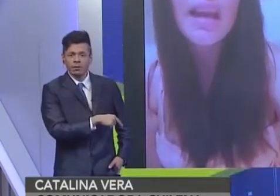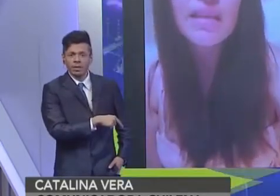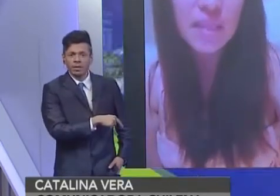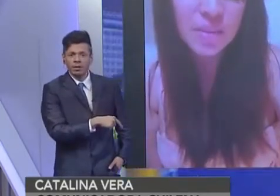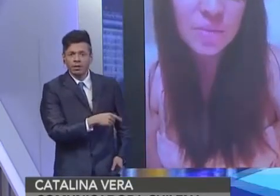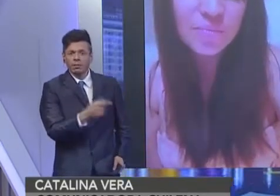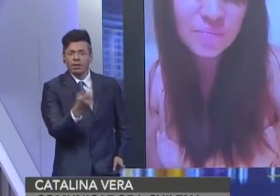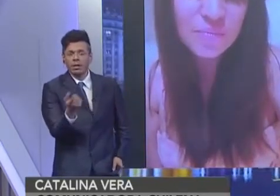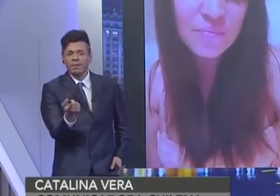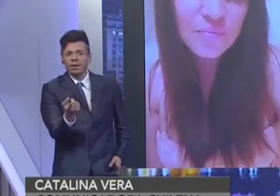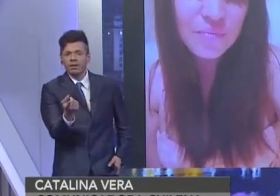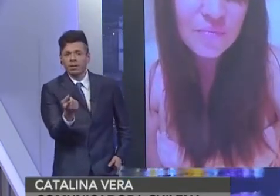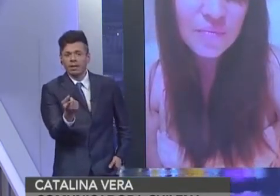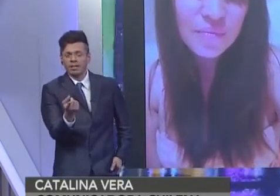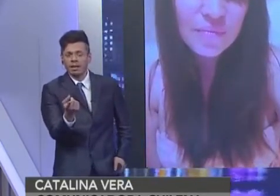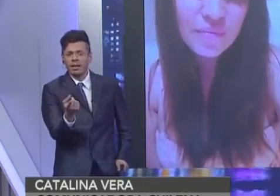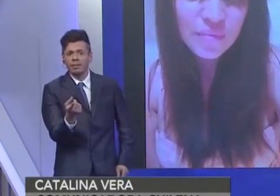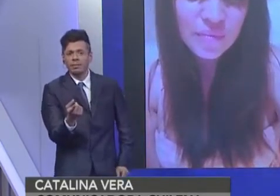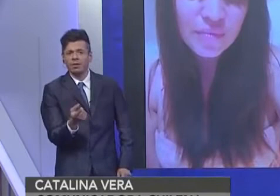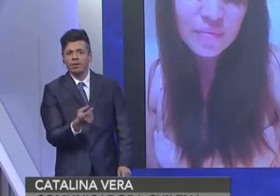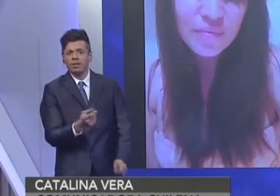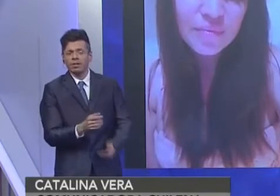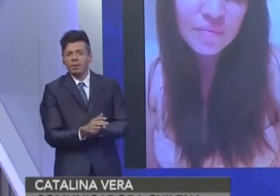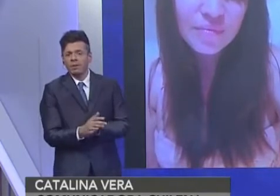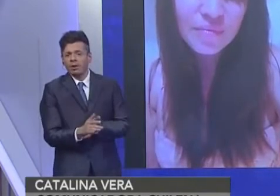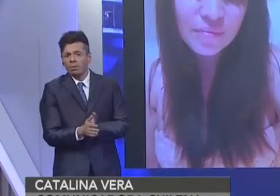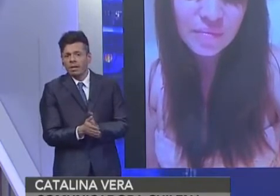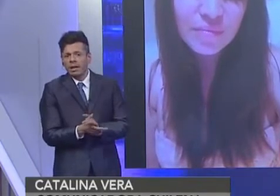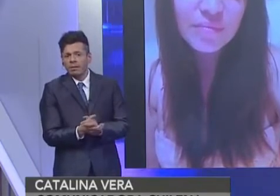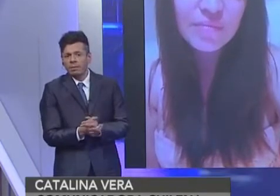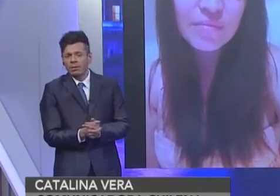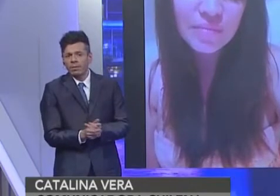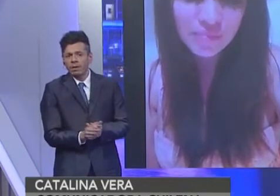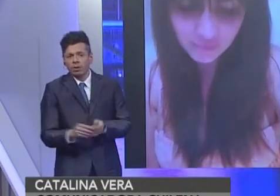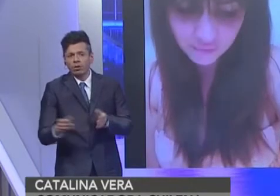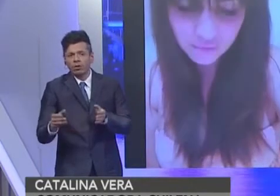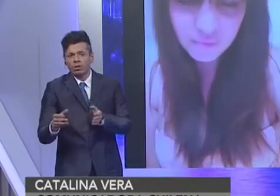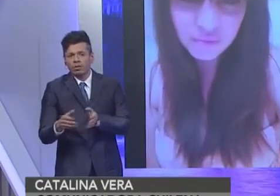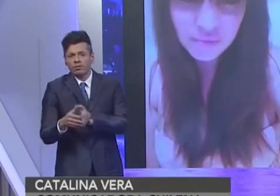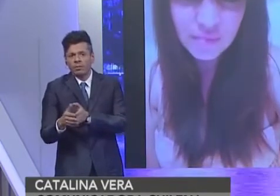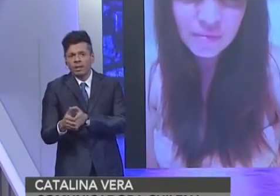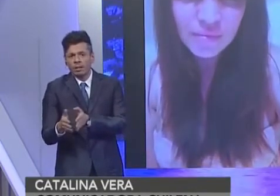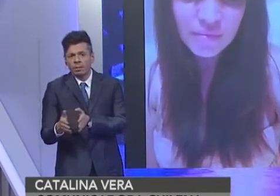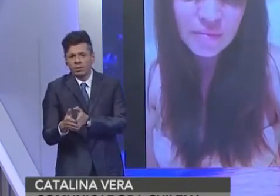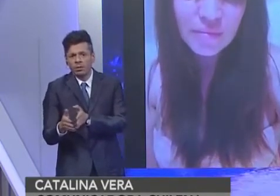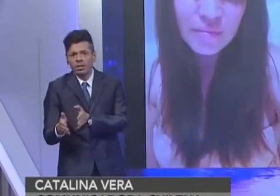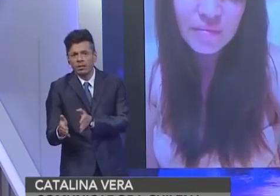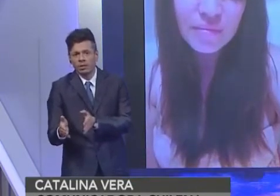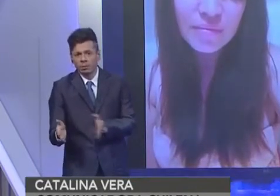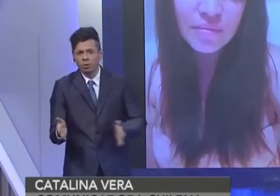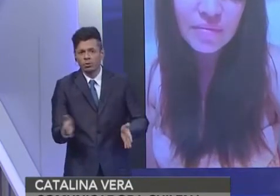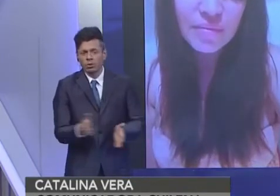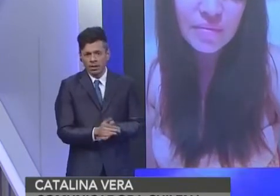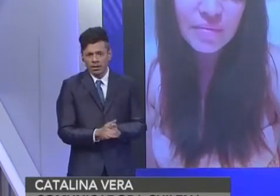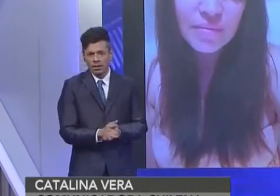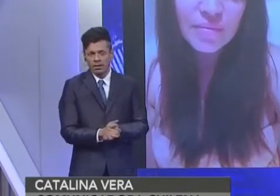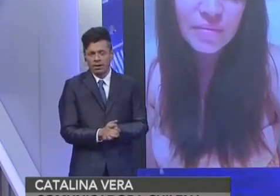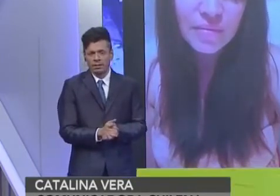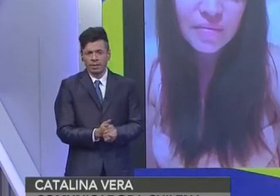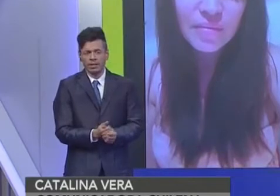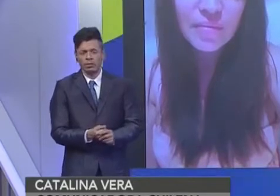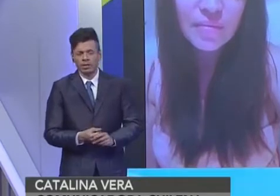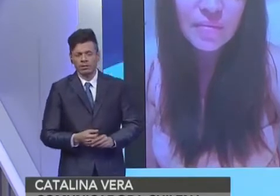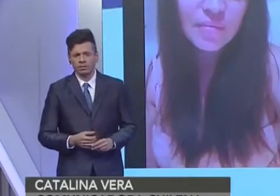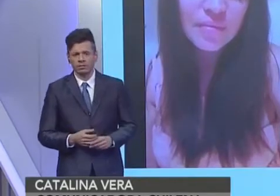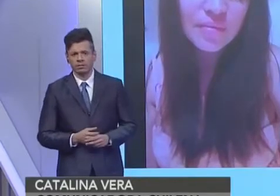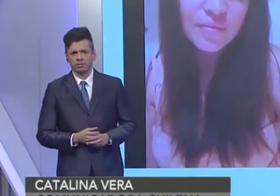también perjudica, ¿no? Porque imagino que la llegada del invierno también va a complicar el panorama con otras enfermedades respiratorias producto de la